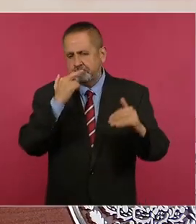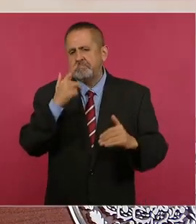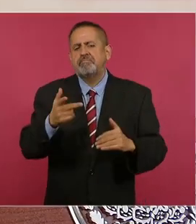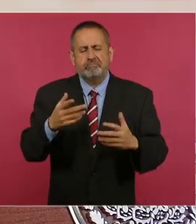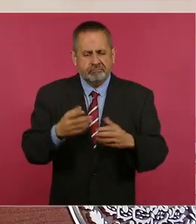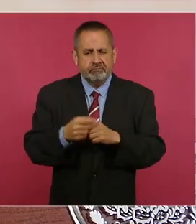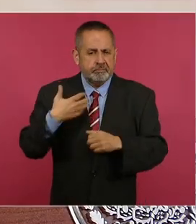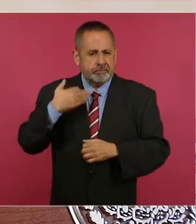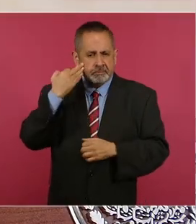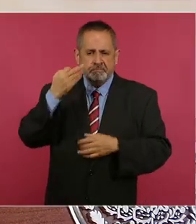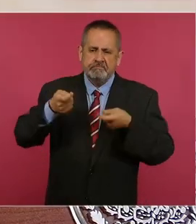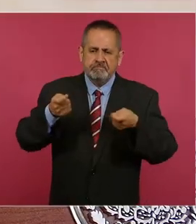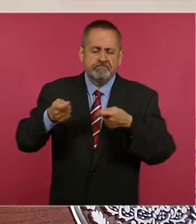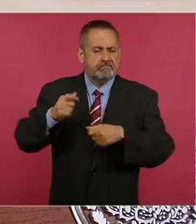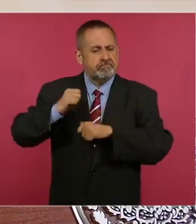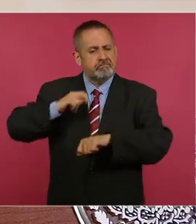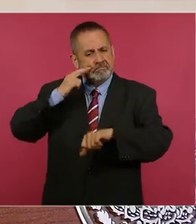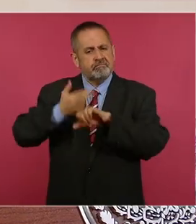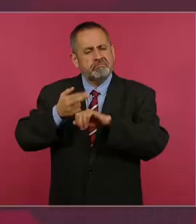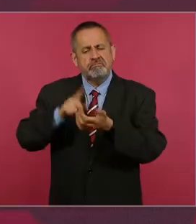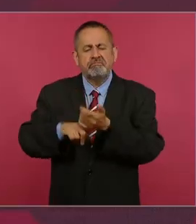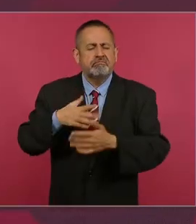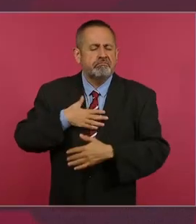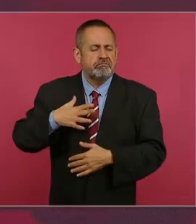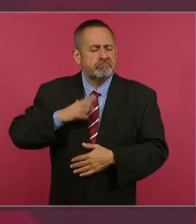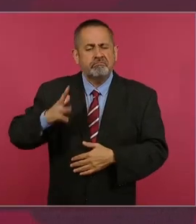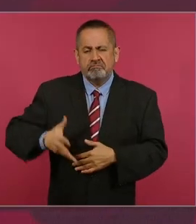el tiempo que llevamos en el gobierno.